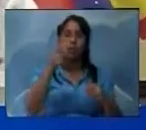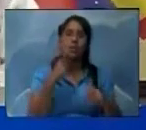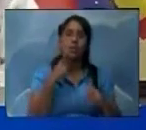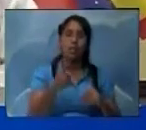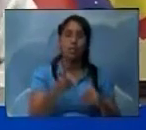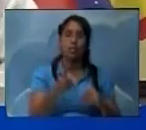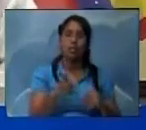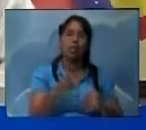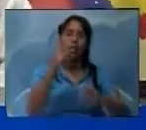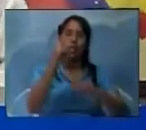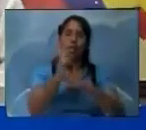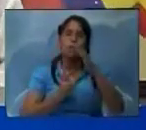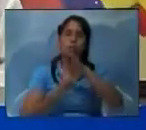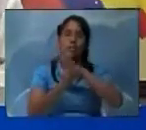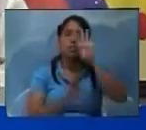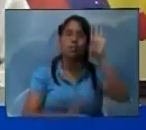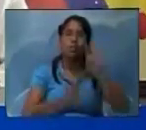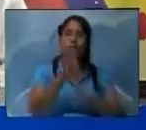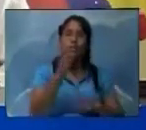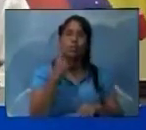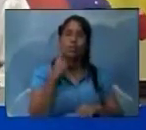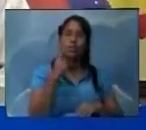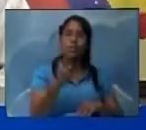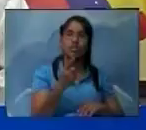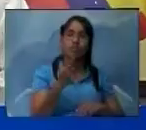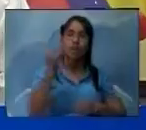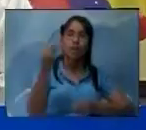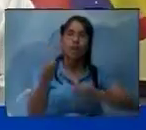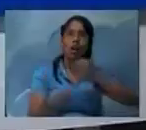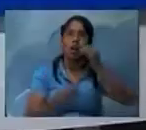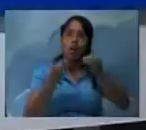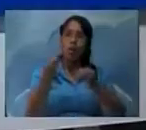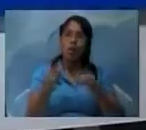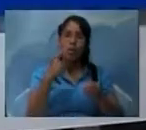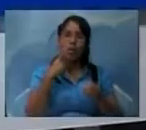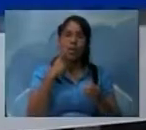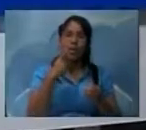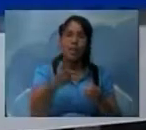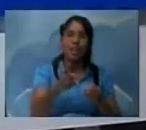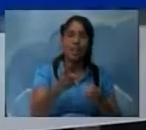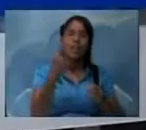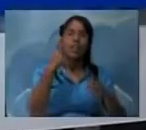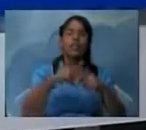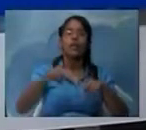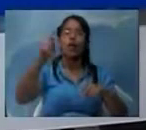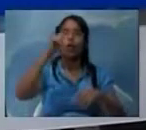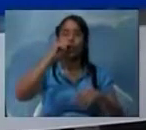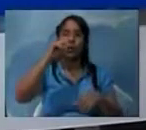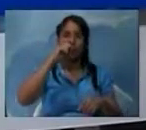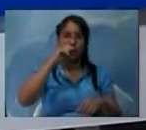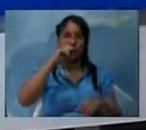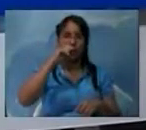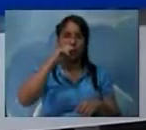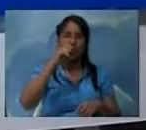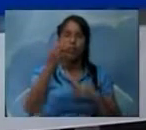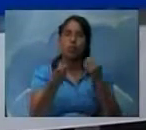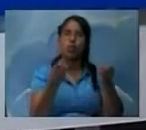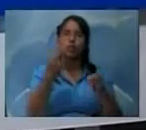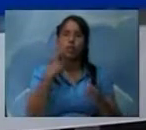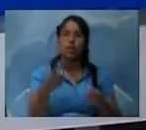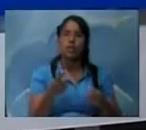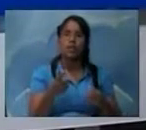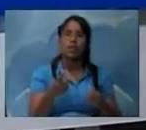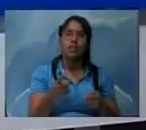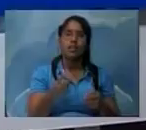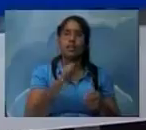Alberto, en el versículo 14, ¿cómo les dijo Nabucodonosor?